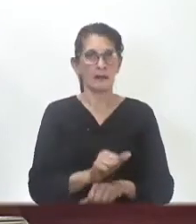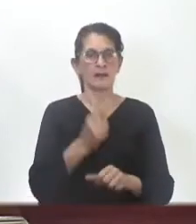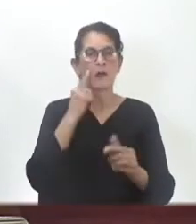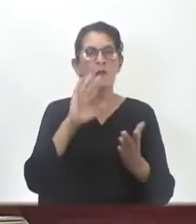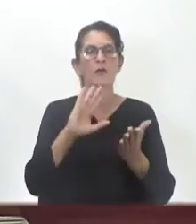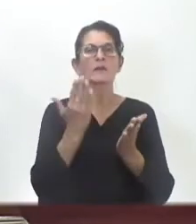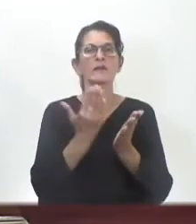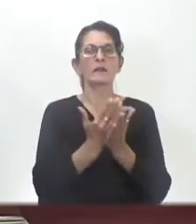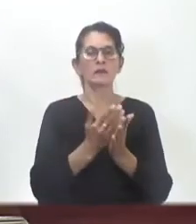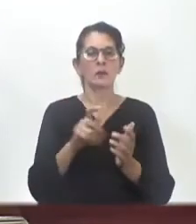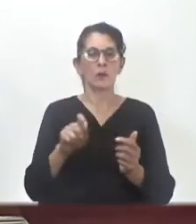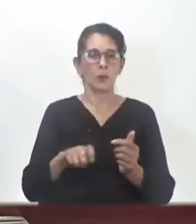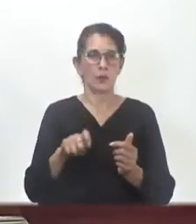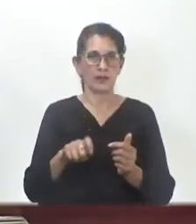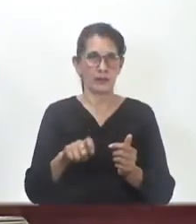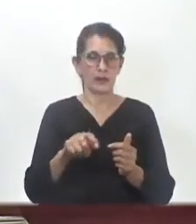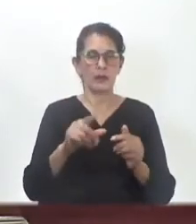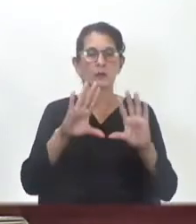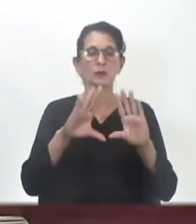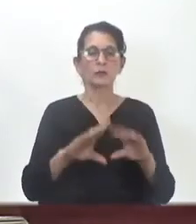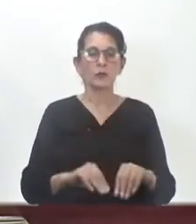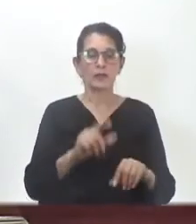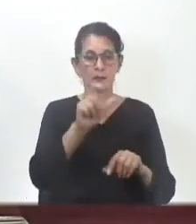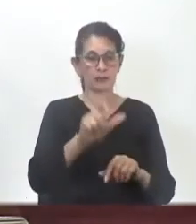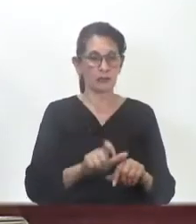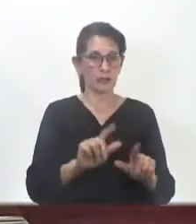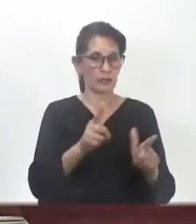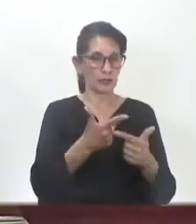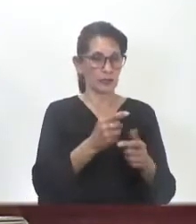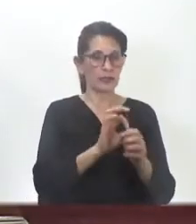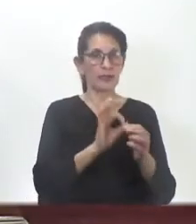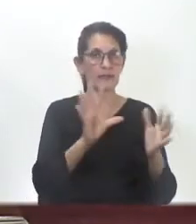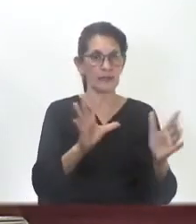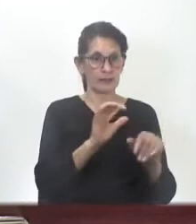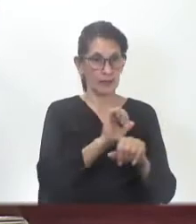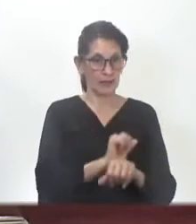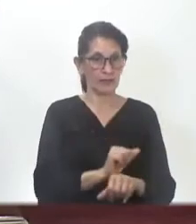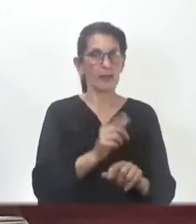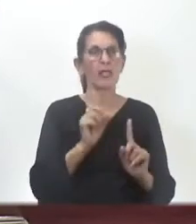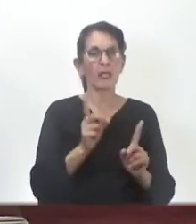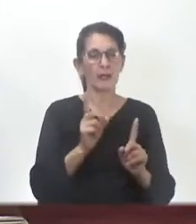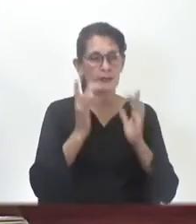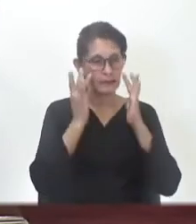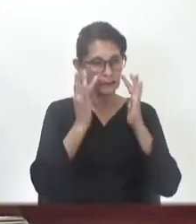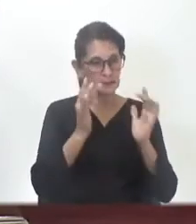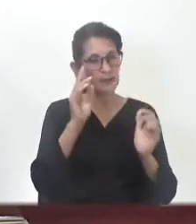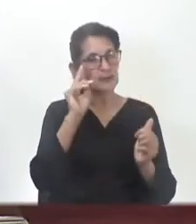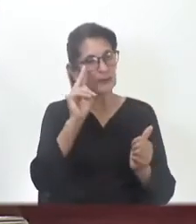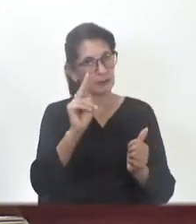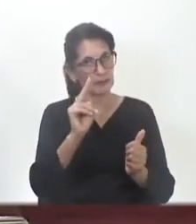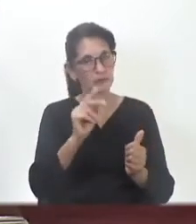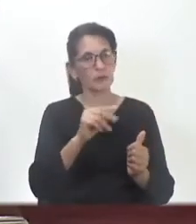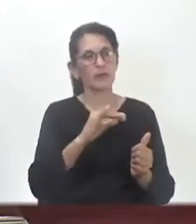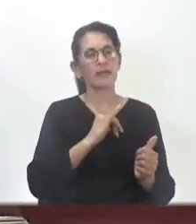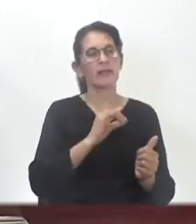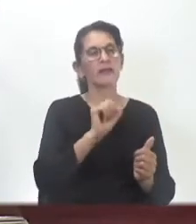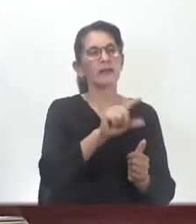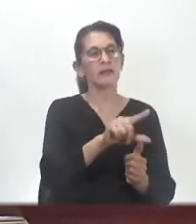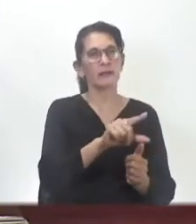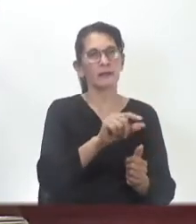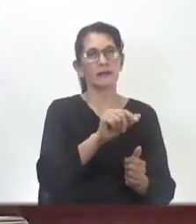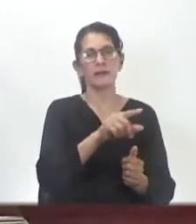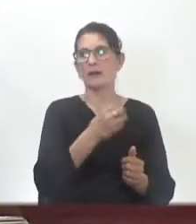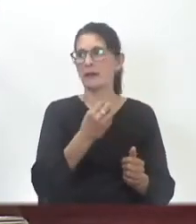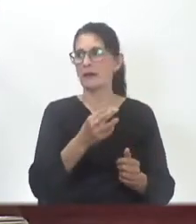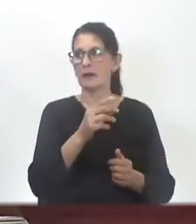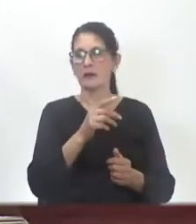sanción jurídica. Toda persona privada de libertad será tratada humanamente y con respeto, debido a la dignidad inherente al ser